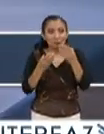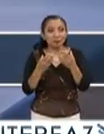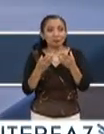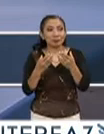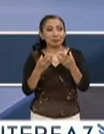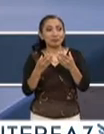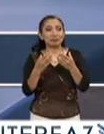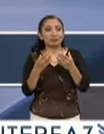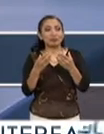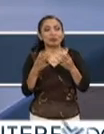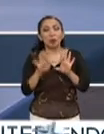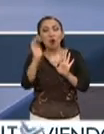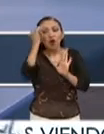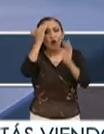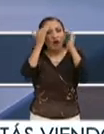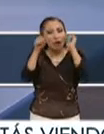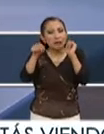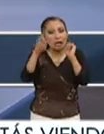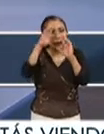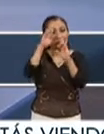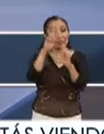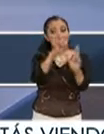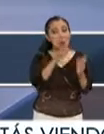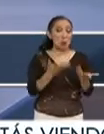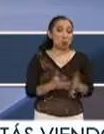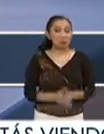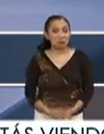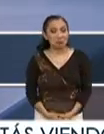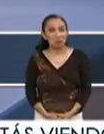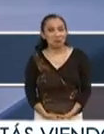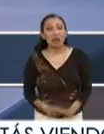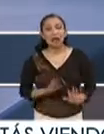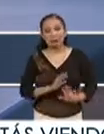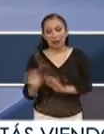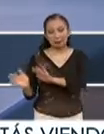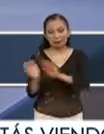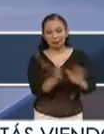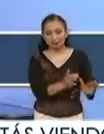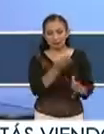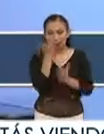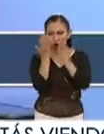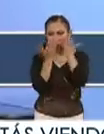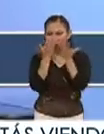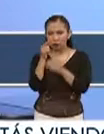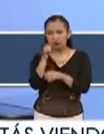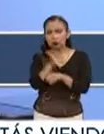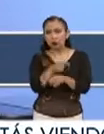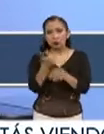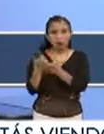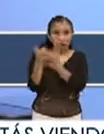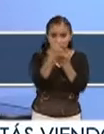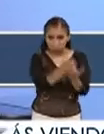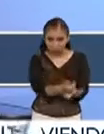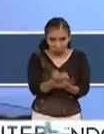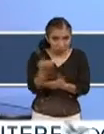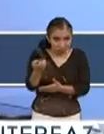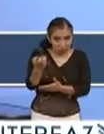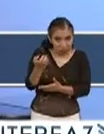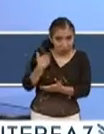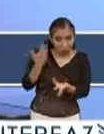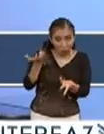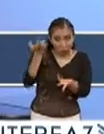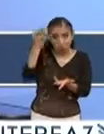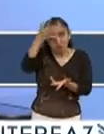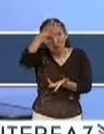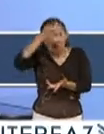era conocer y respetarlos. Y ya en términos académicos, ¿cómo crees que esto te ayudó a pues, tu